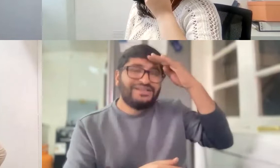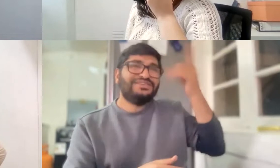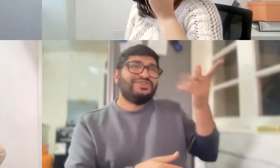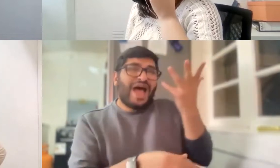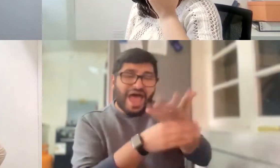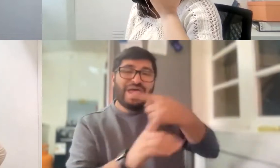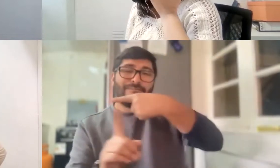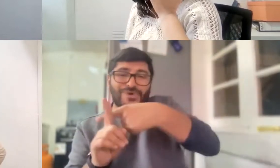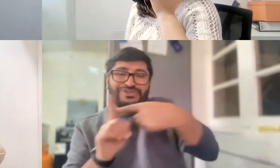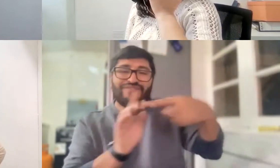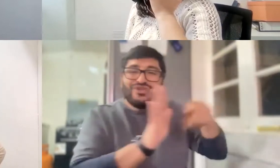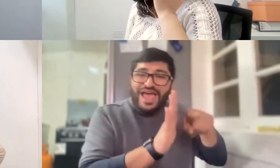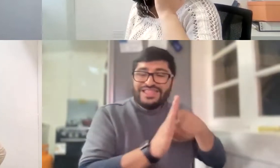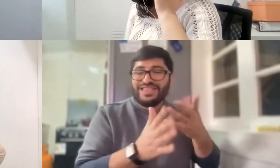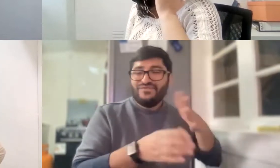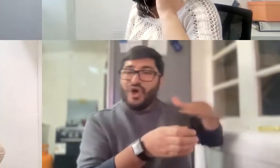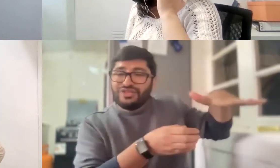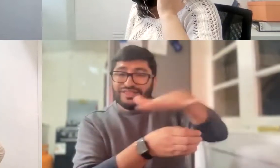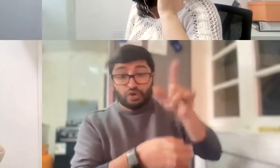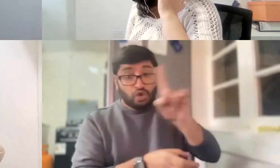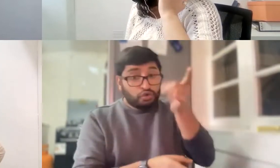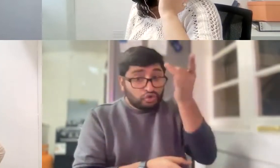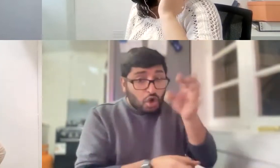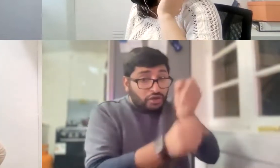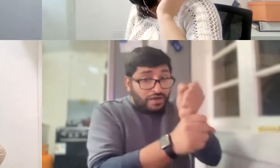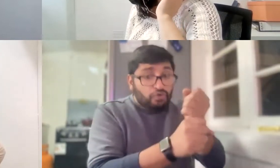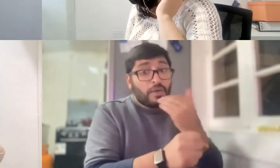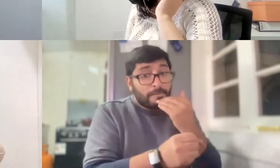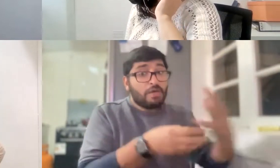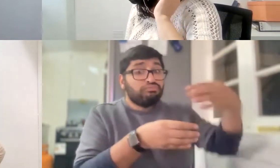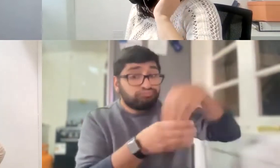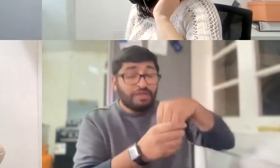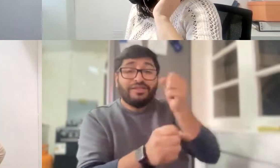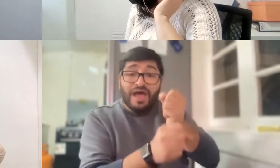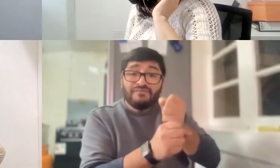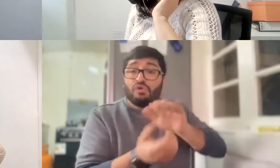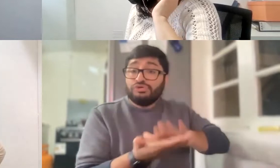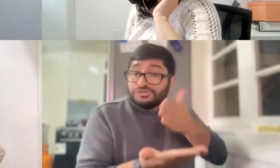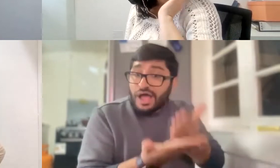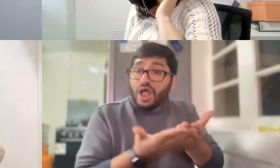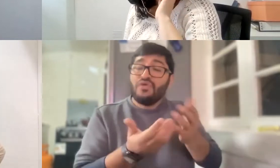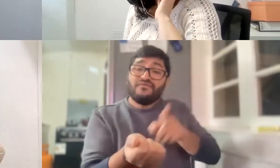cómo enseñar su lengua y ver lo positivo y lo negativo de la experiencia.